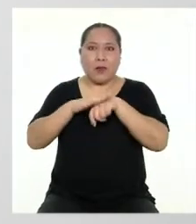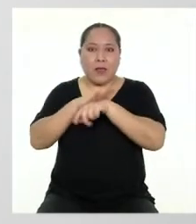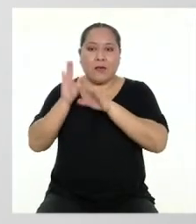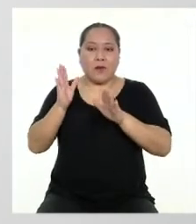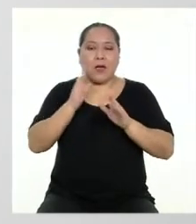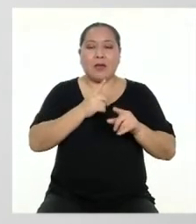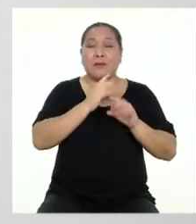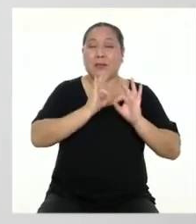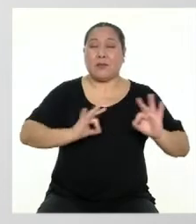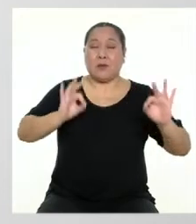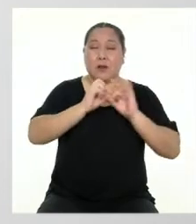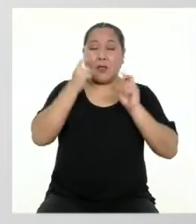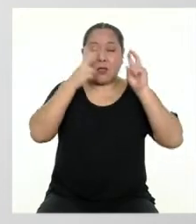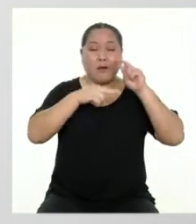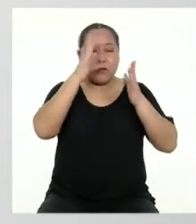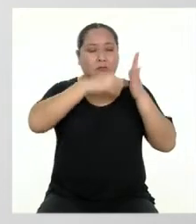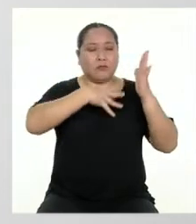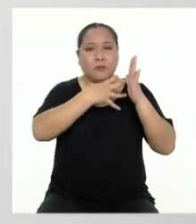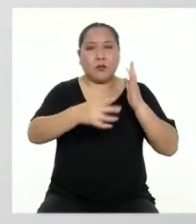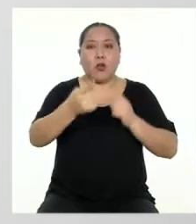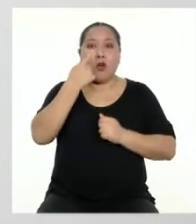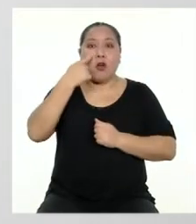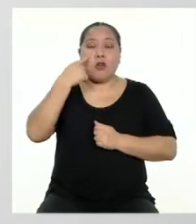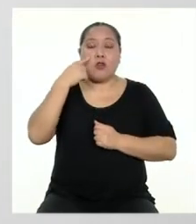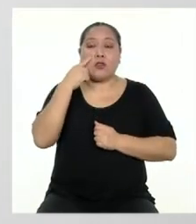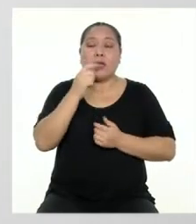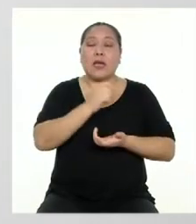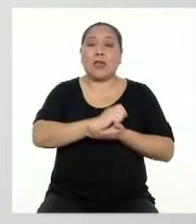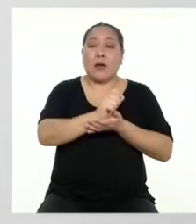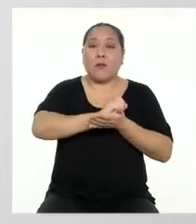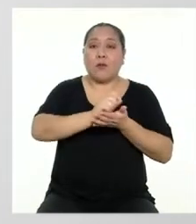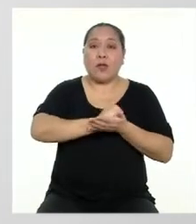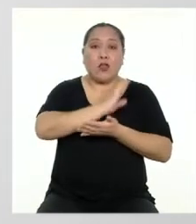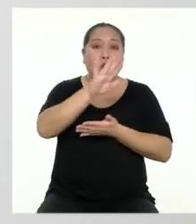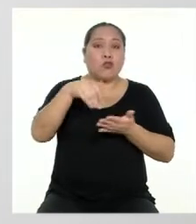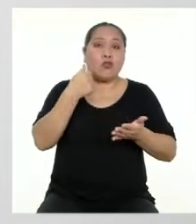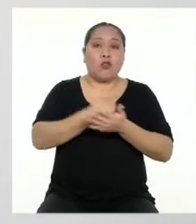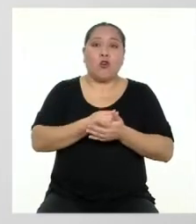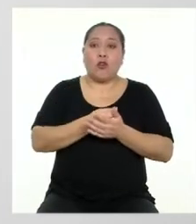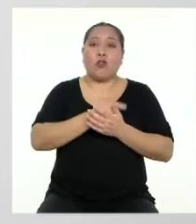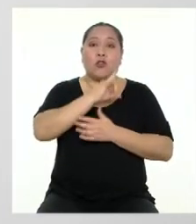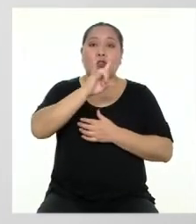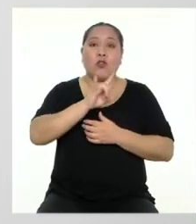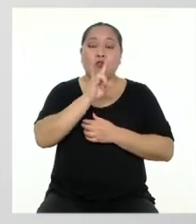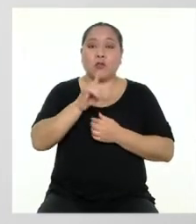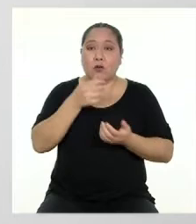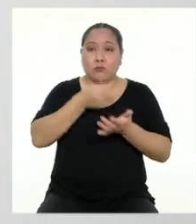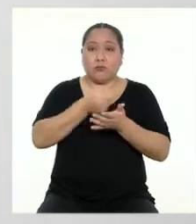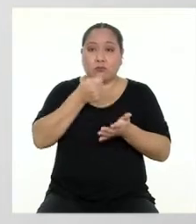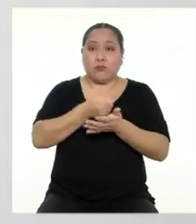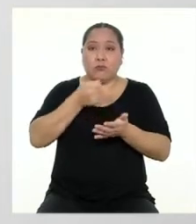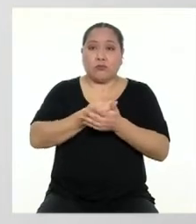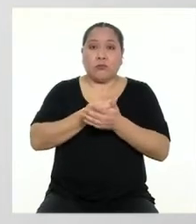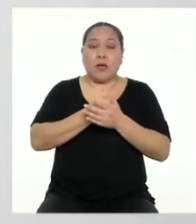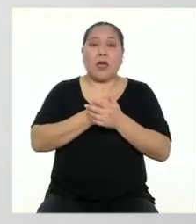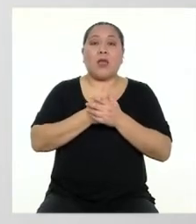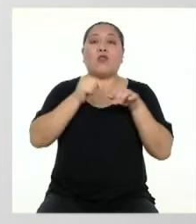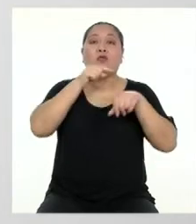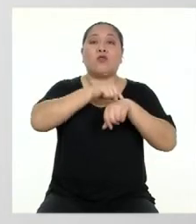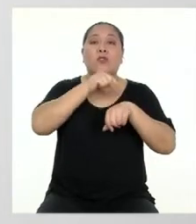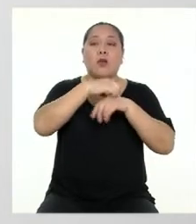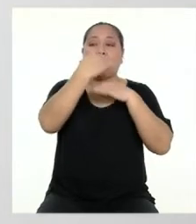siempre he entendido que la mejor forma en la que puedo ayudar en la economía de mi familia en estos tiempos tan difíciles